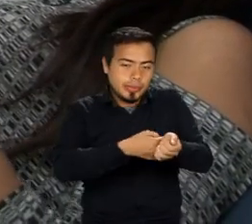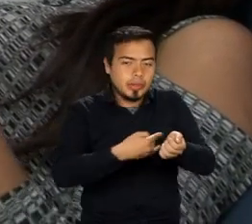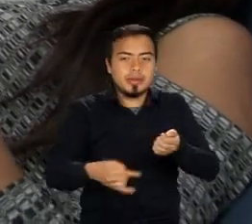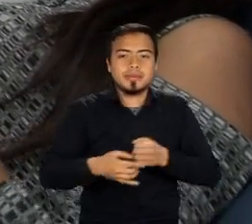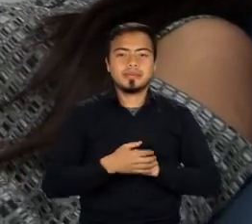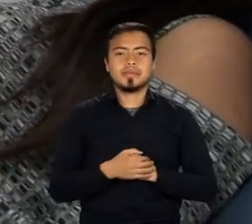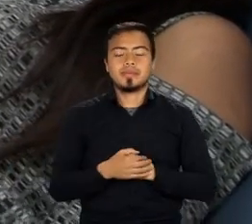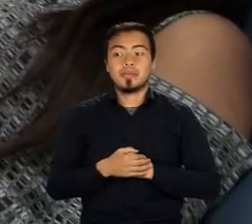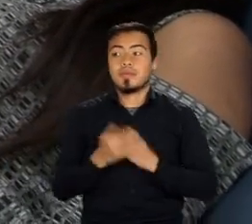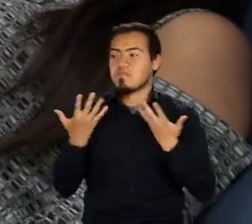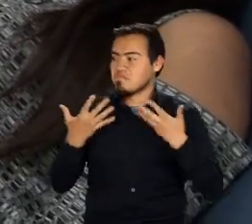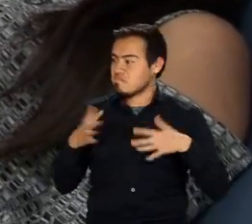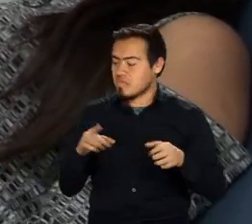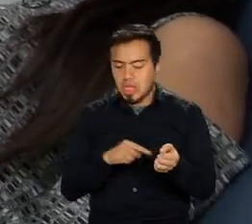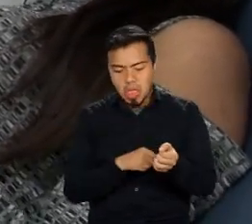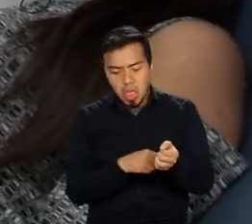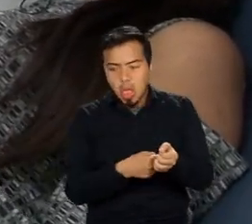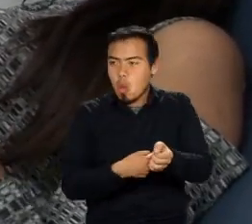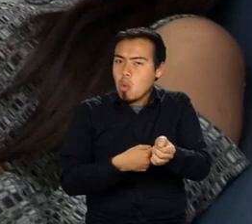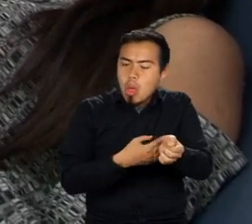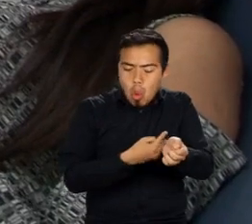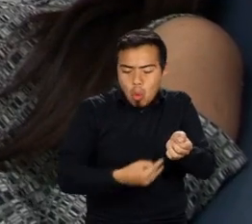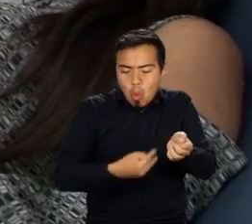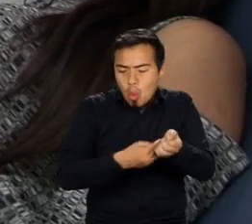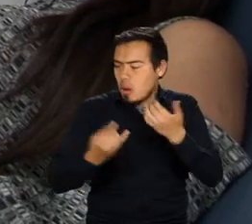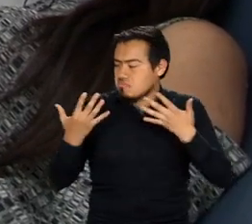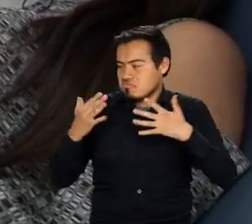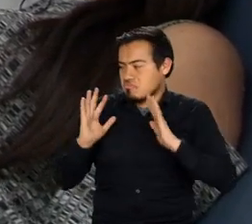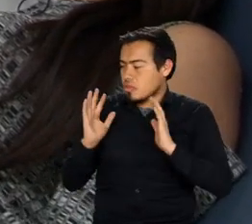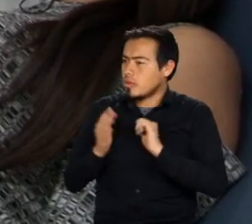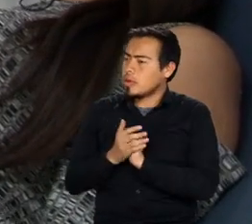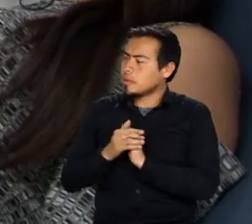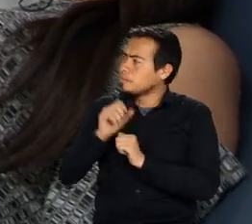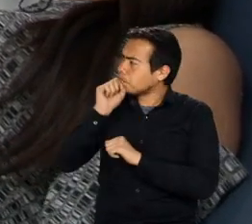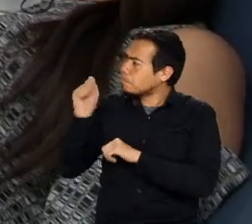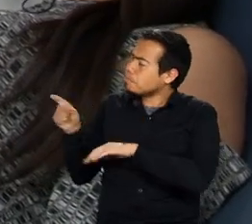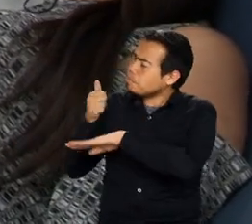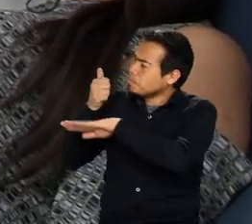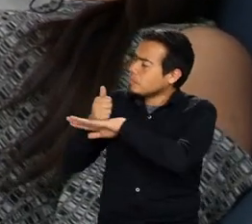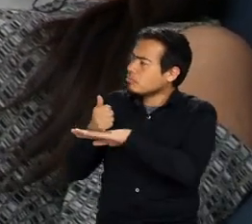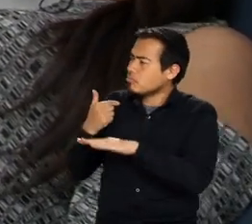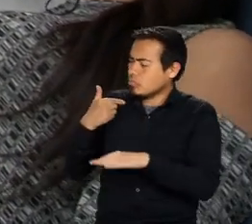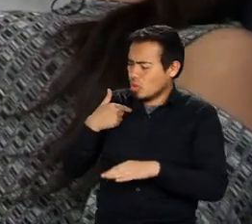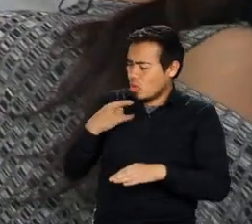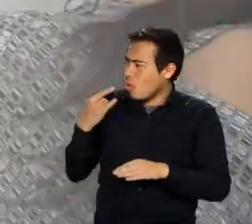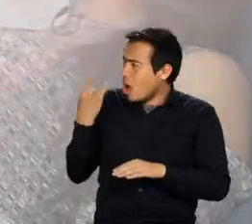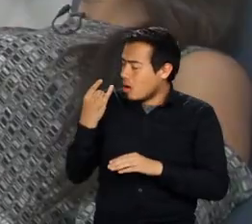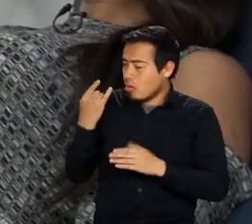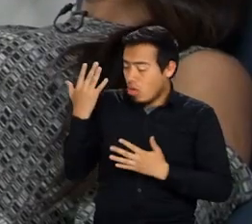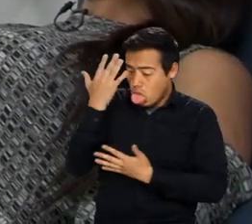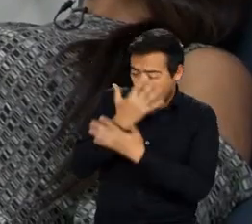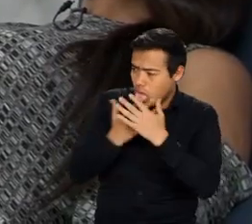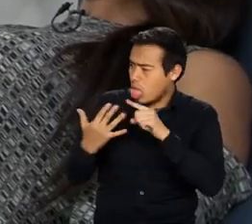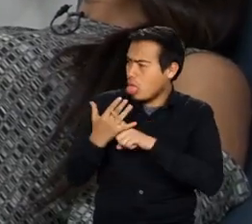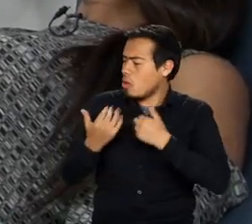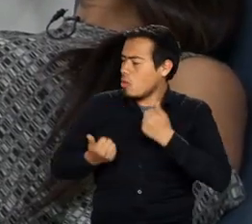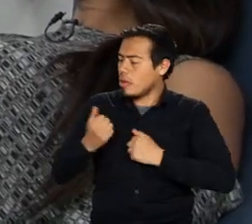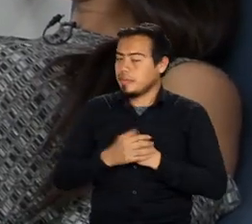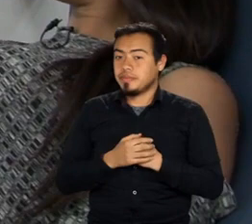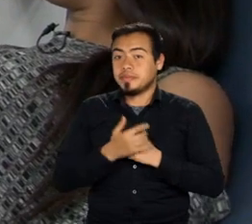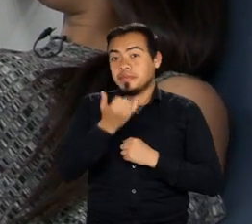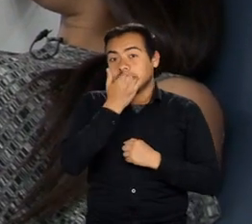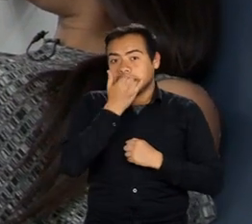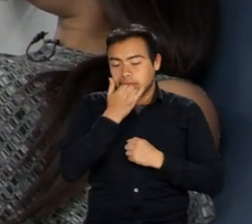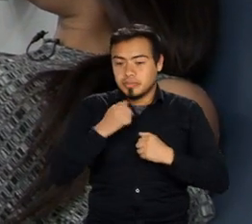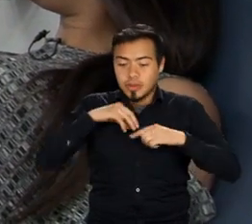estamos finalizando mi proceso de donación. Jefe, y quiero preguntarle, ¿qué molestias puedo sentir? Generalmente, por